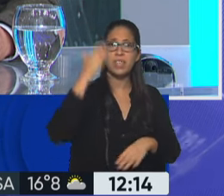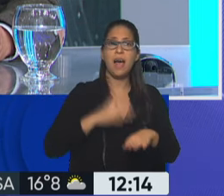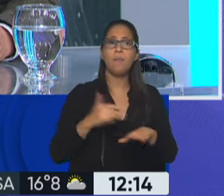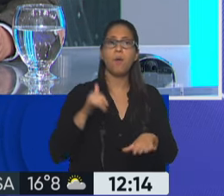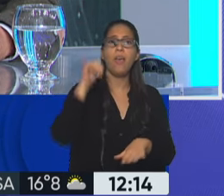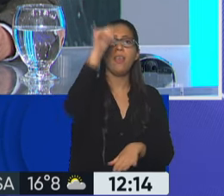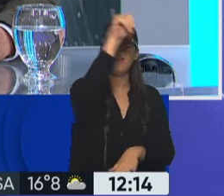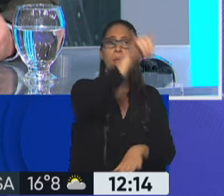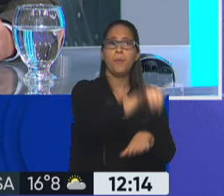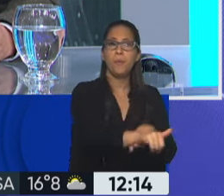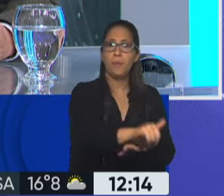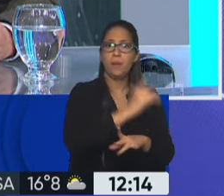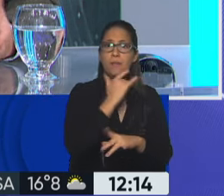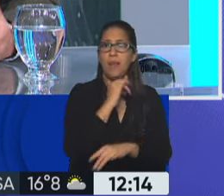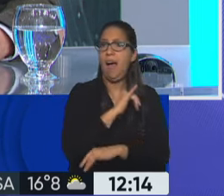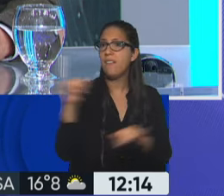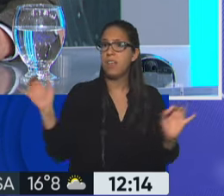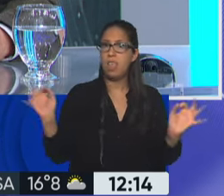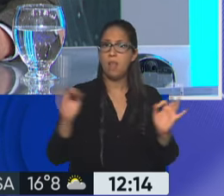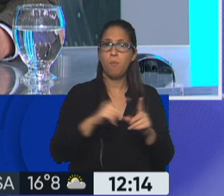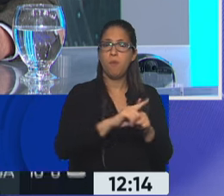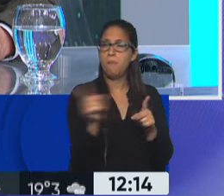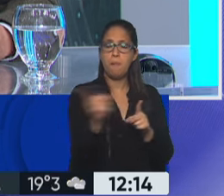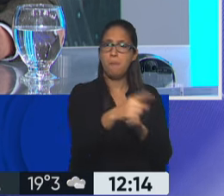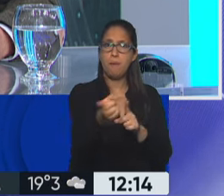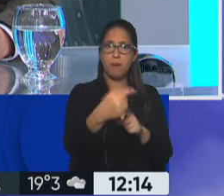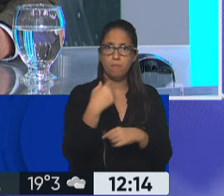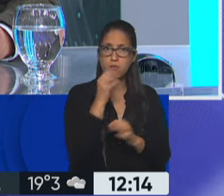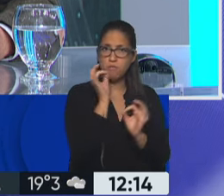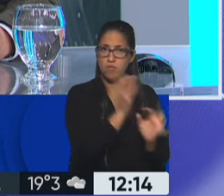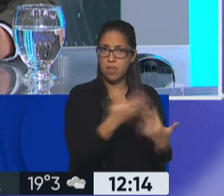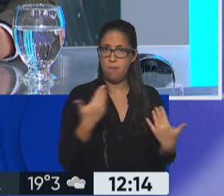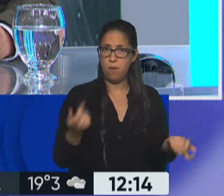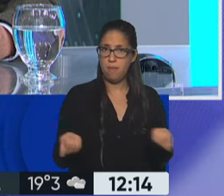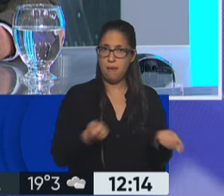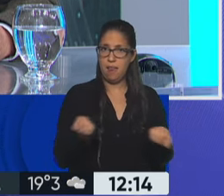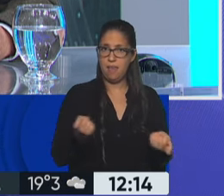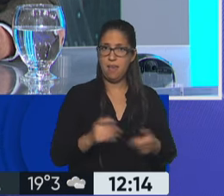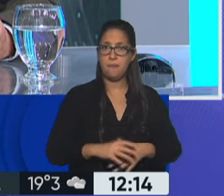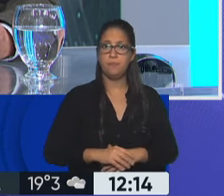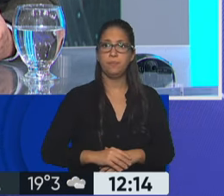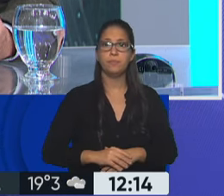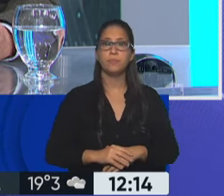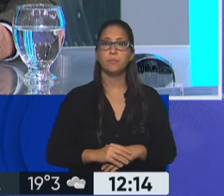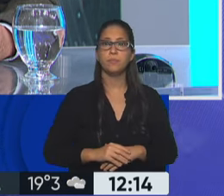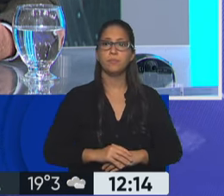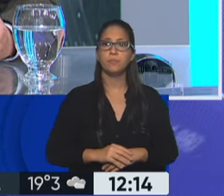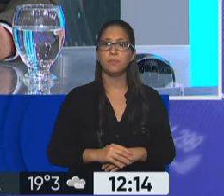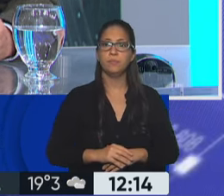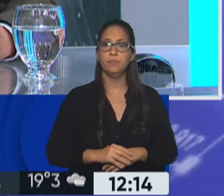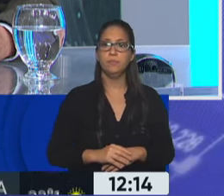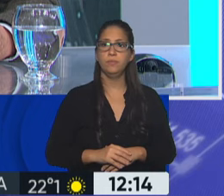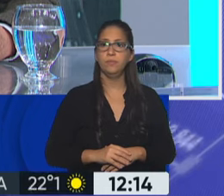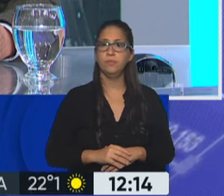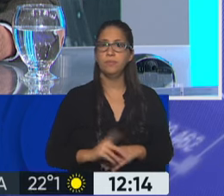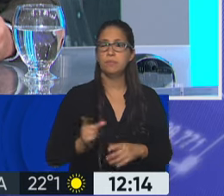necesidad de informar o sea informar previamente a su su su viaje no lo cual porque pensemos